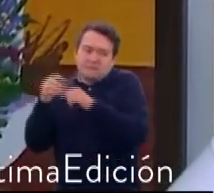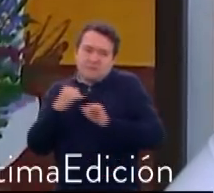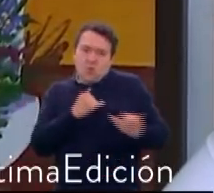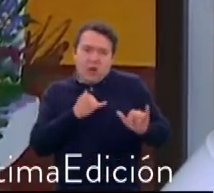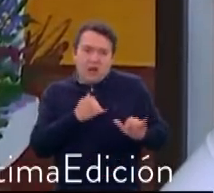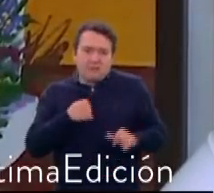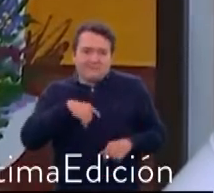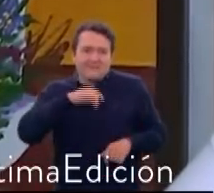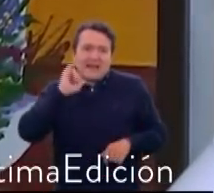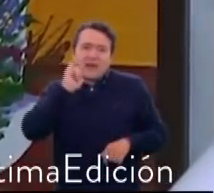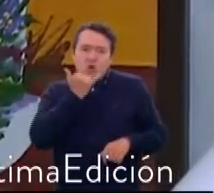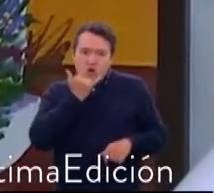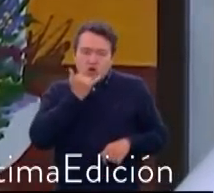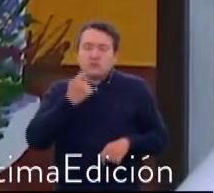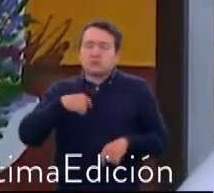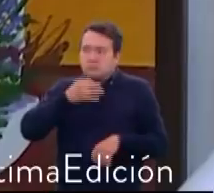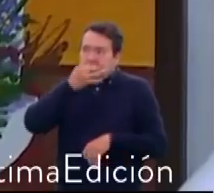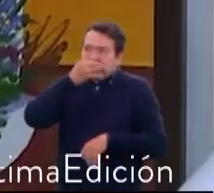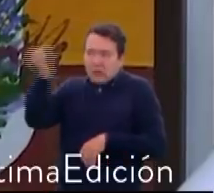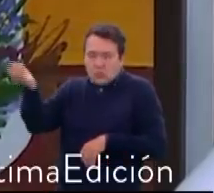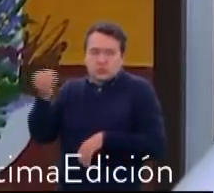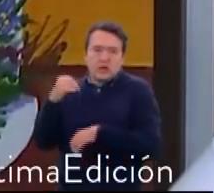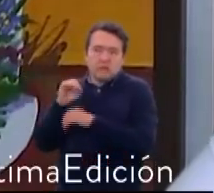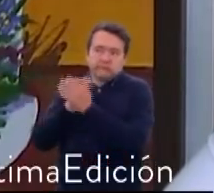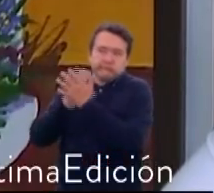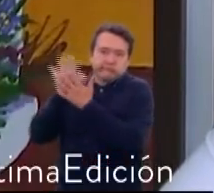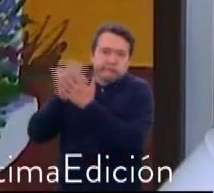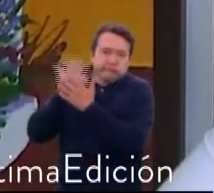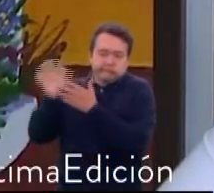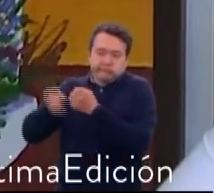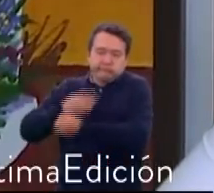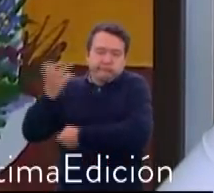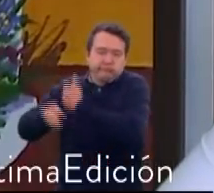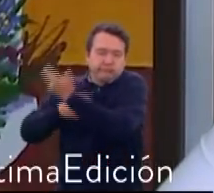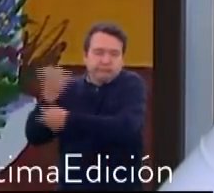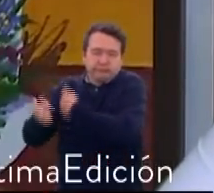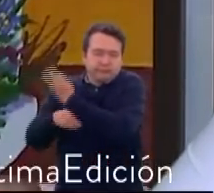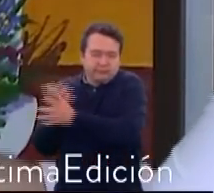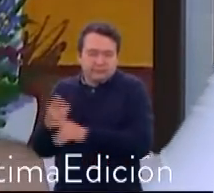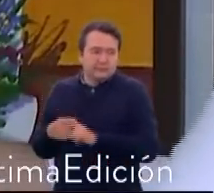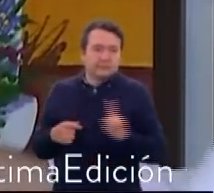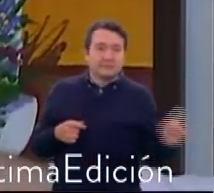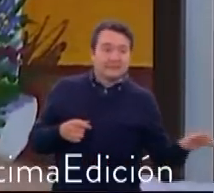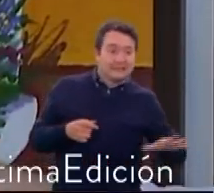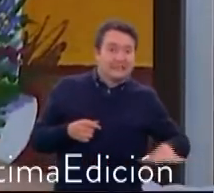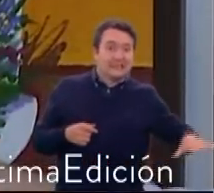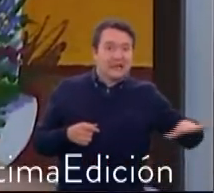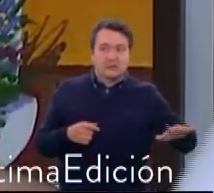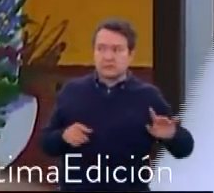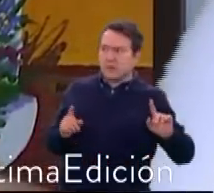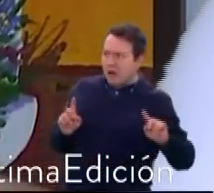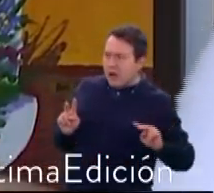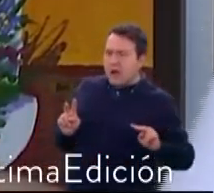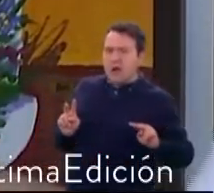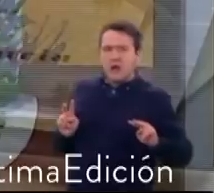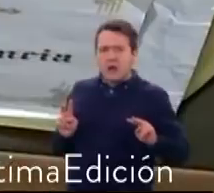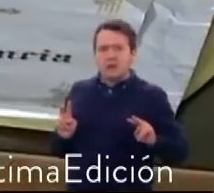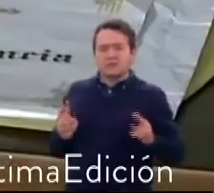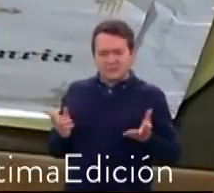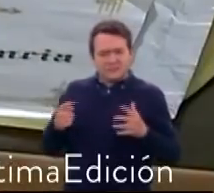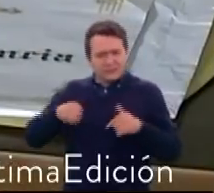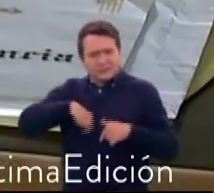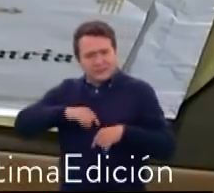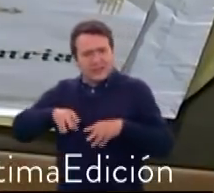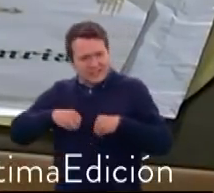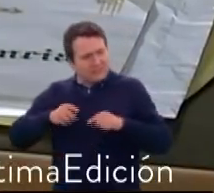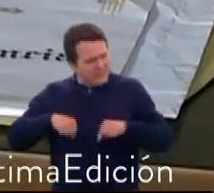algún error y que hoy lo estamos aceptando, y en la medida en que nosotros también lo aceptamos, deberían estas personas también